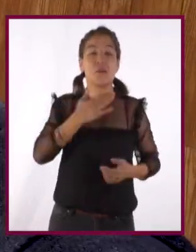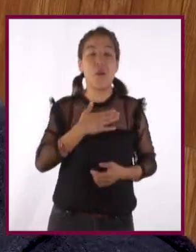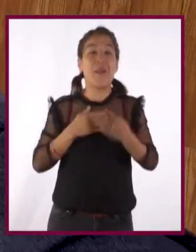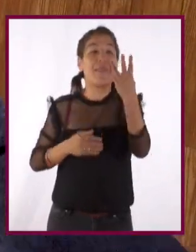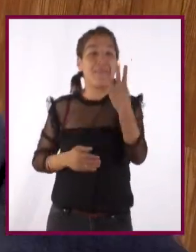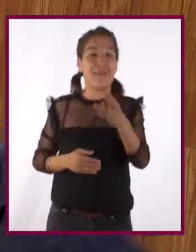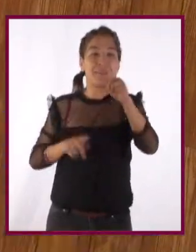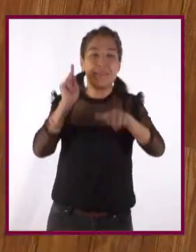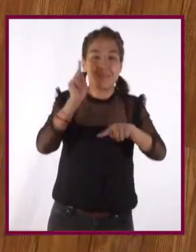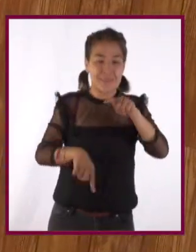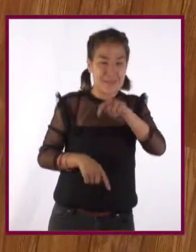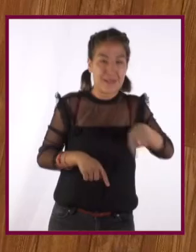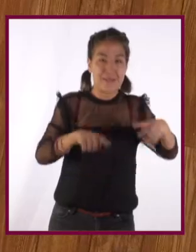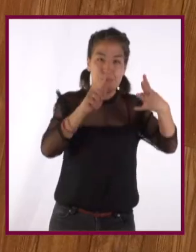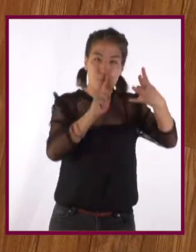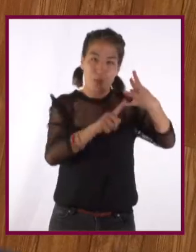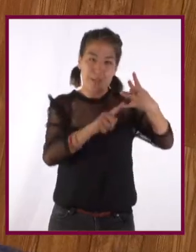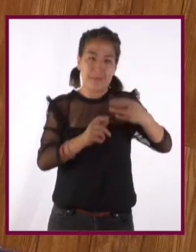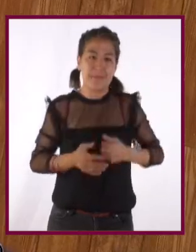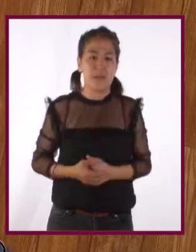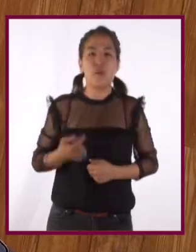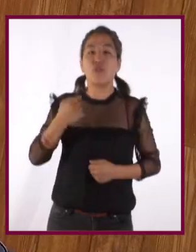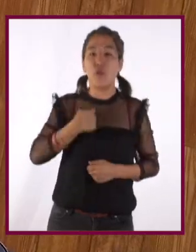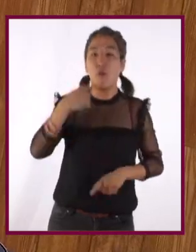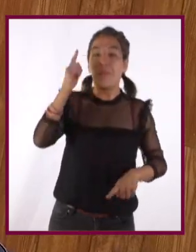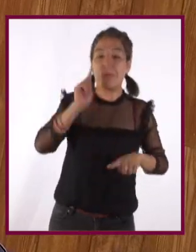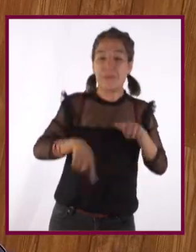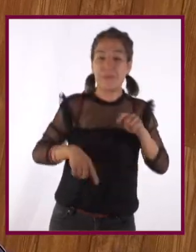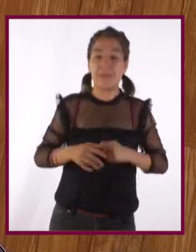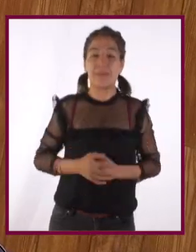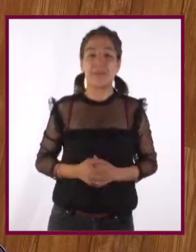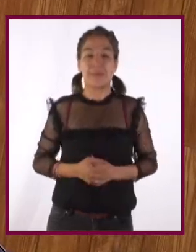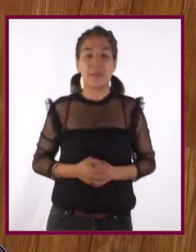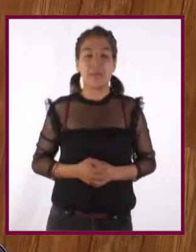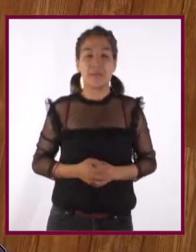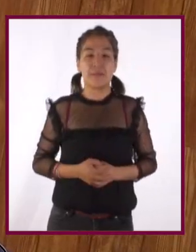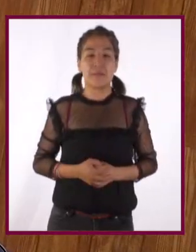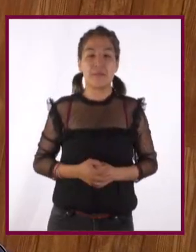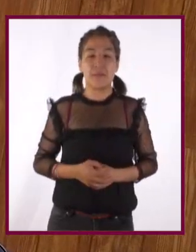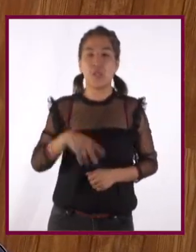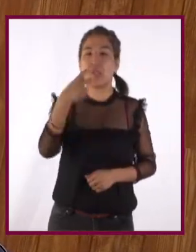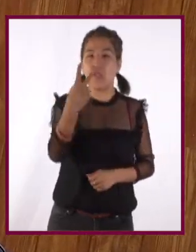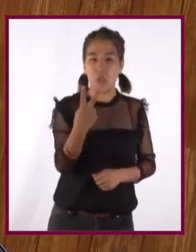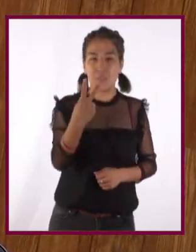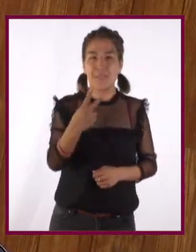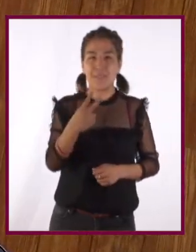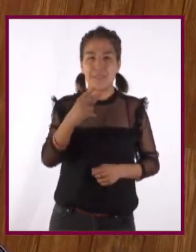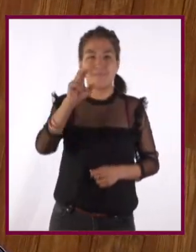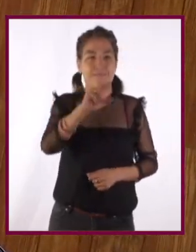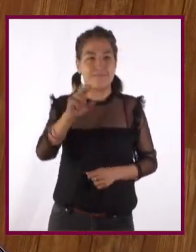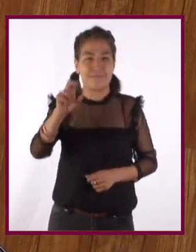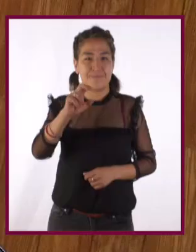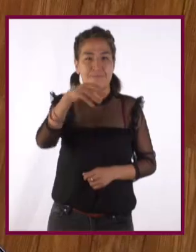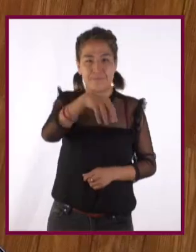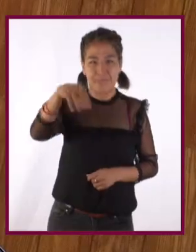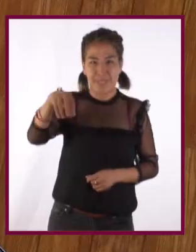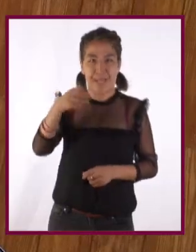quitaré 3 fichas de la base de la cuarta fila. Yo quitaré 2 fichas de la tercera